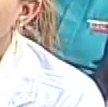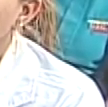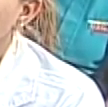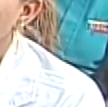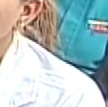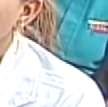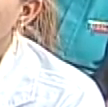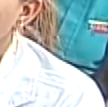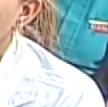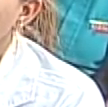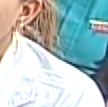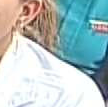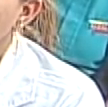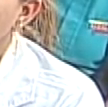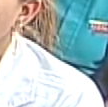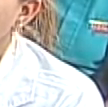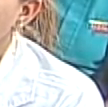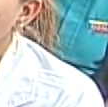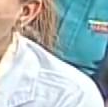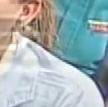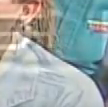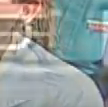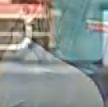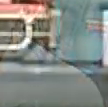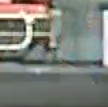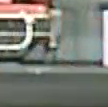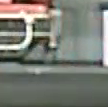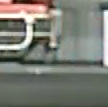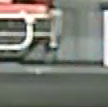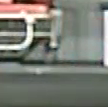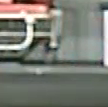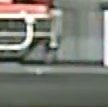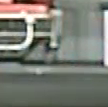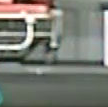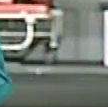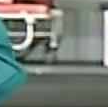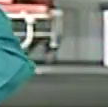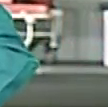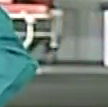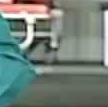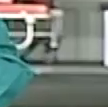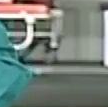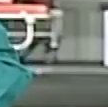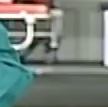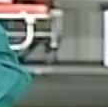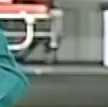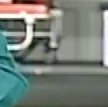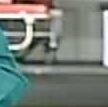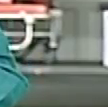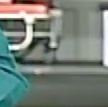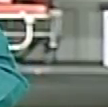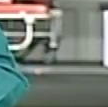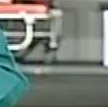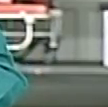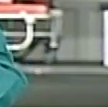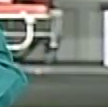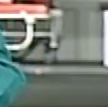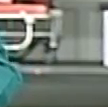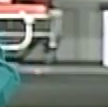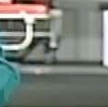el monto de 1.121 millones de dólares del